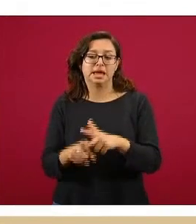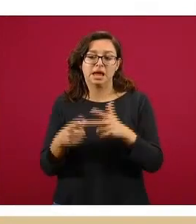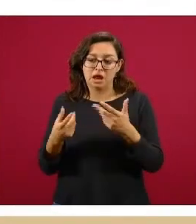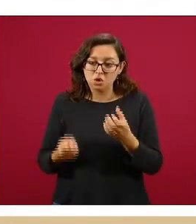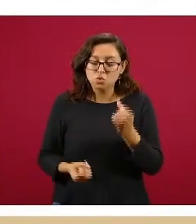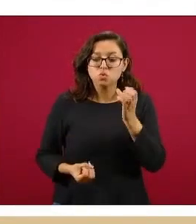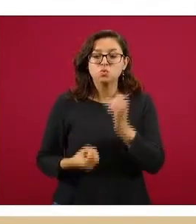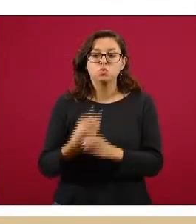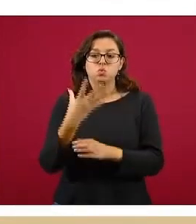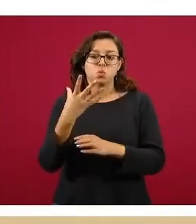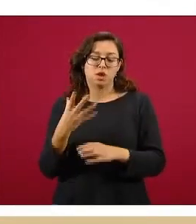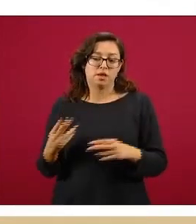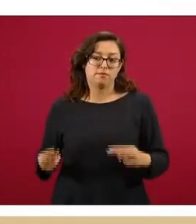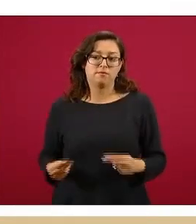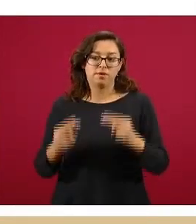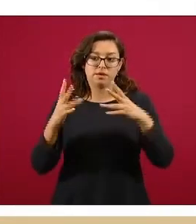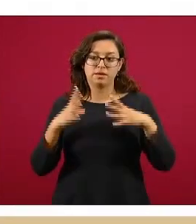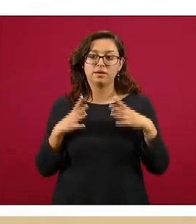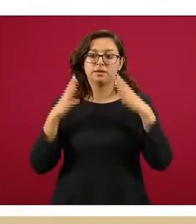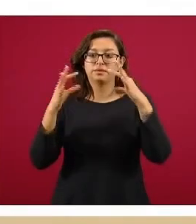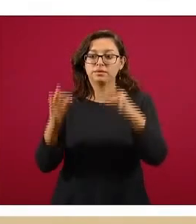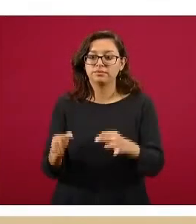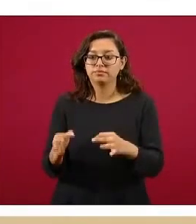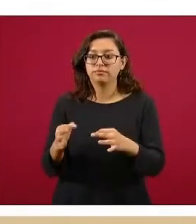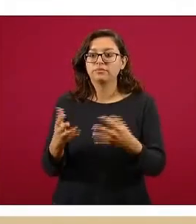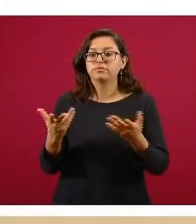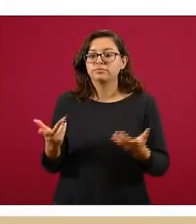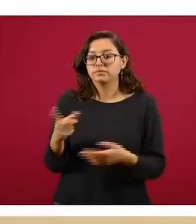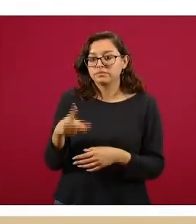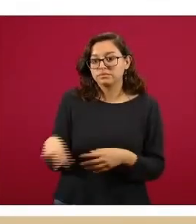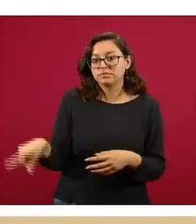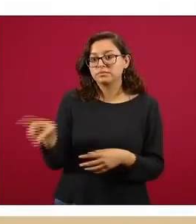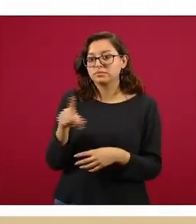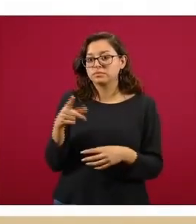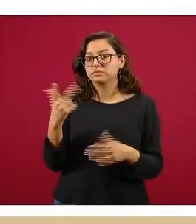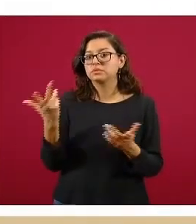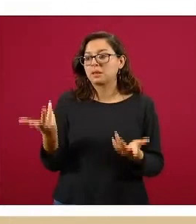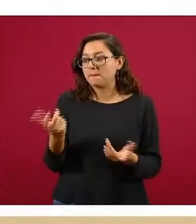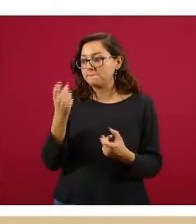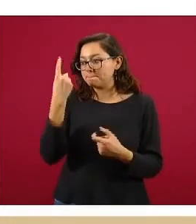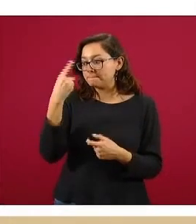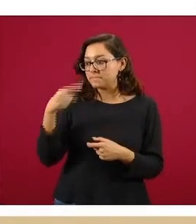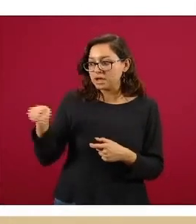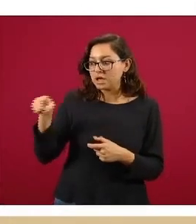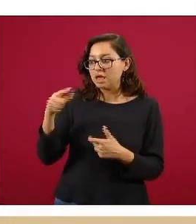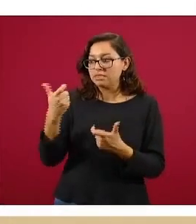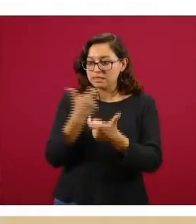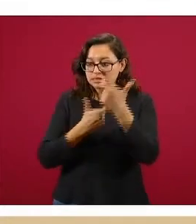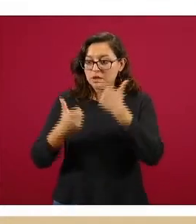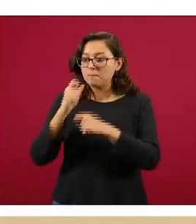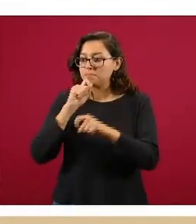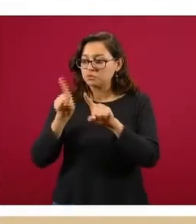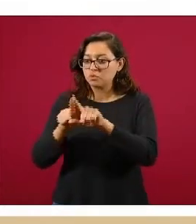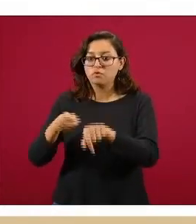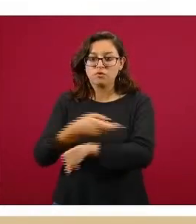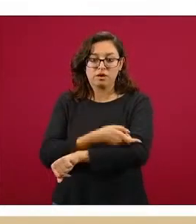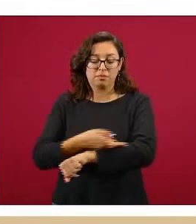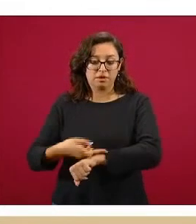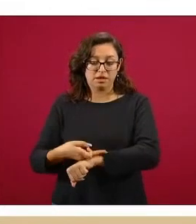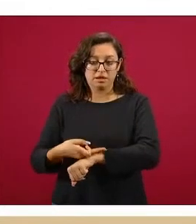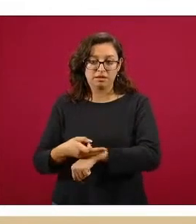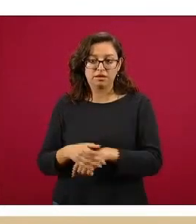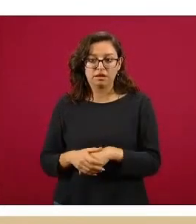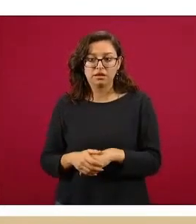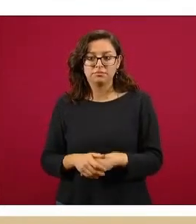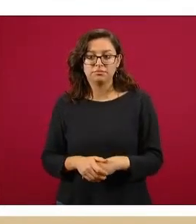que les permitan generar bienestar para ellos y para sus familias. Justo el principal objetivo de este